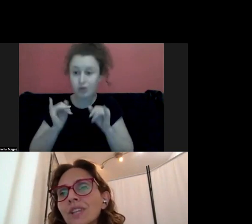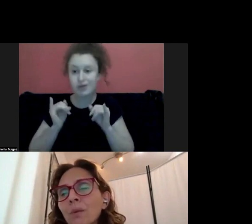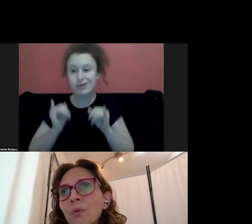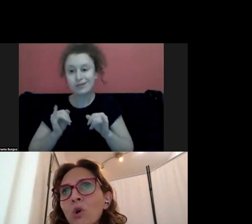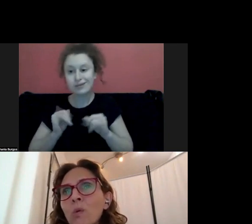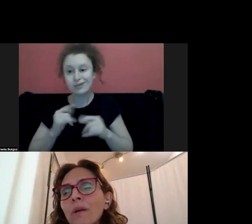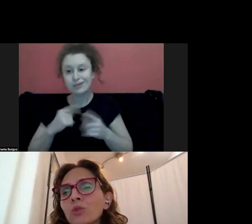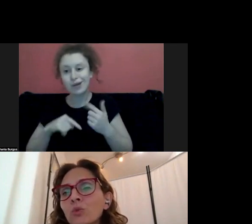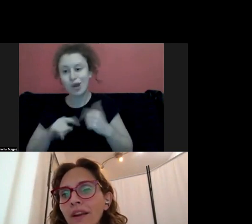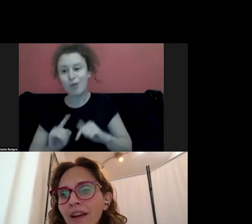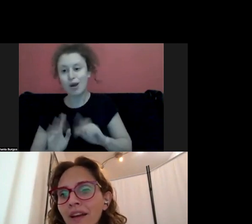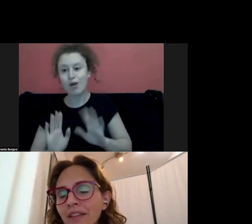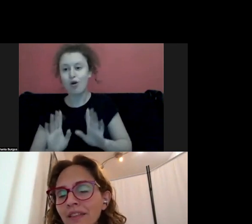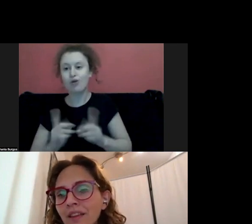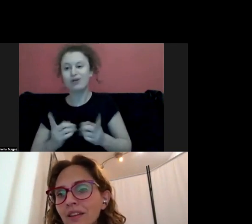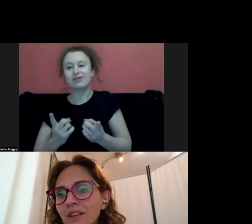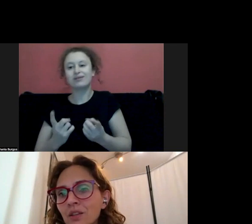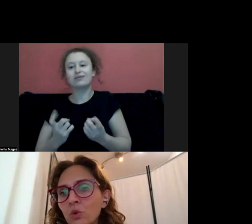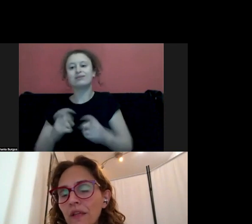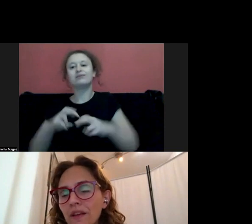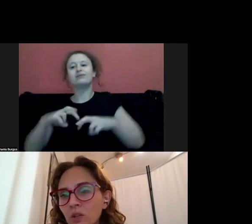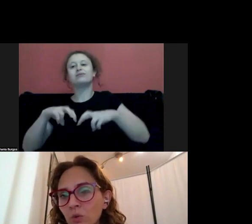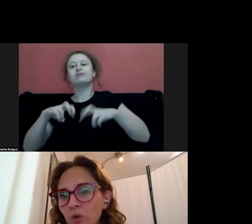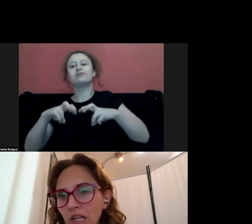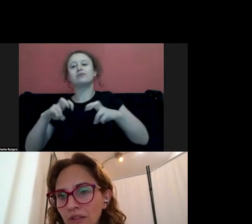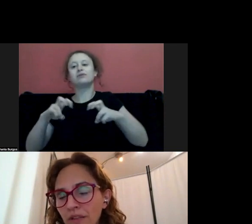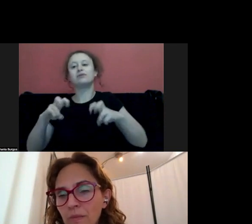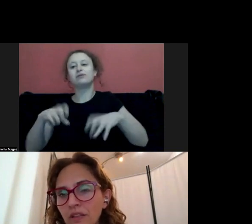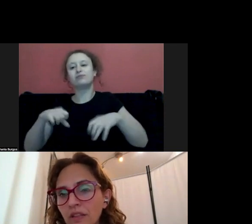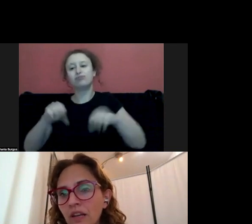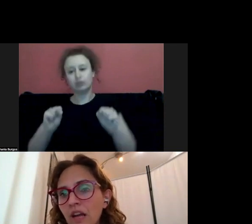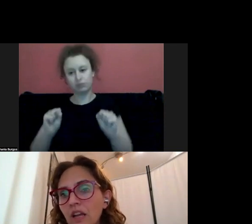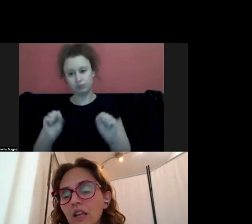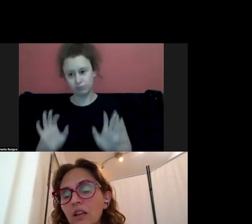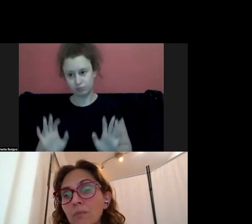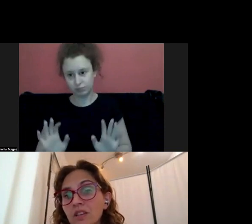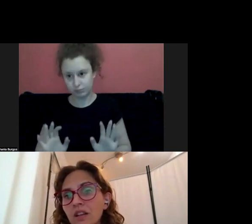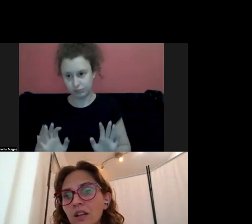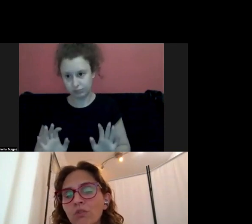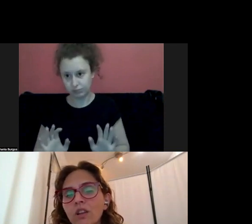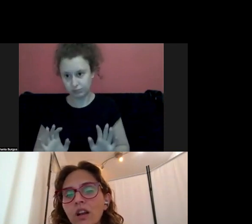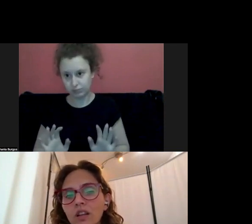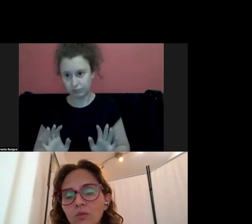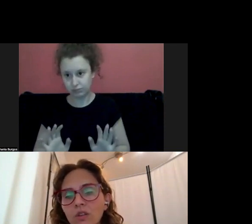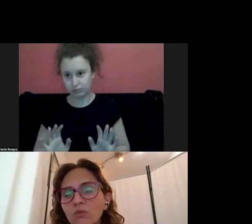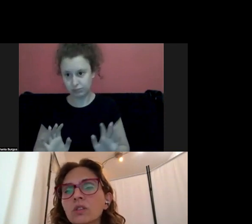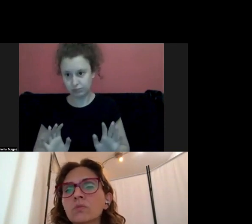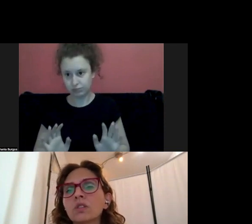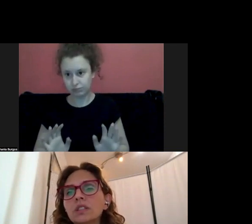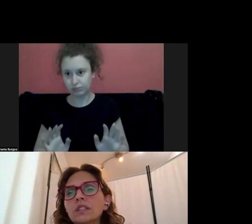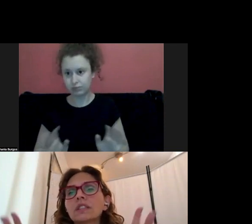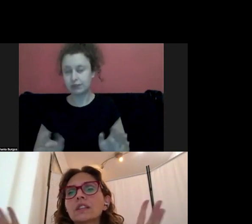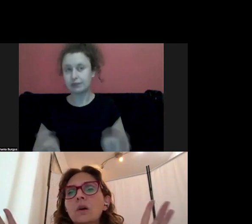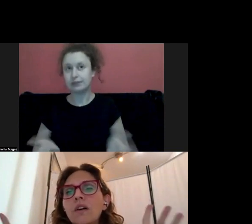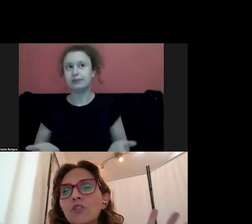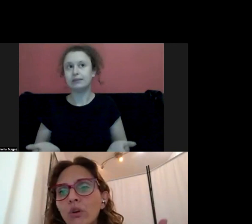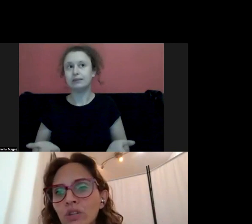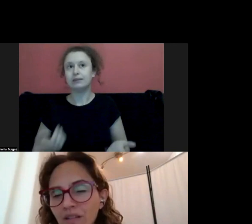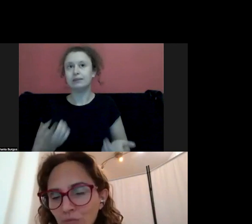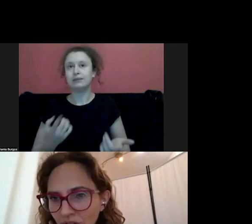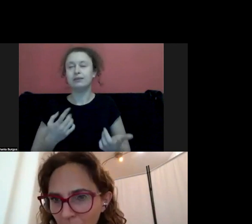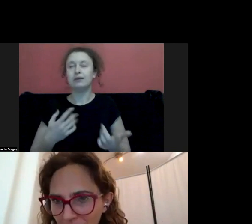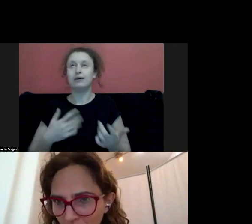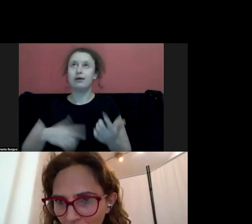tampoco me aventuraría a decir que si tú le das a tu hijo lactancia materna vas a reducir el riesgo de autismo, cuando